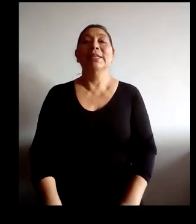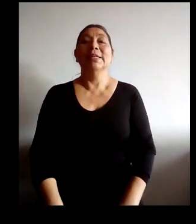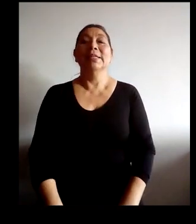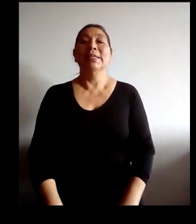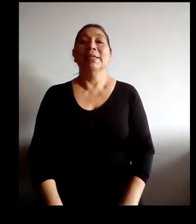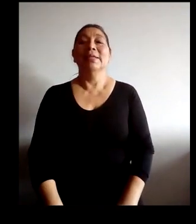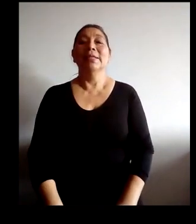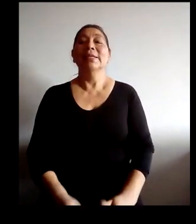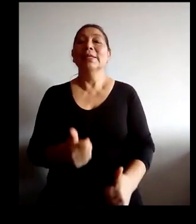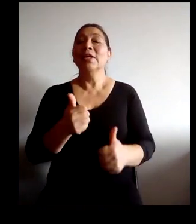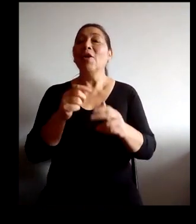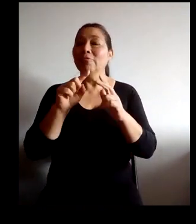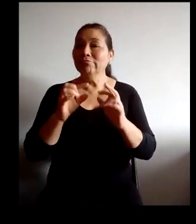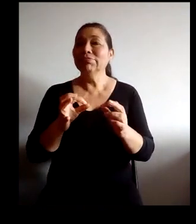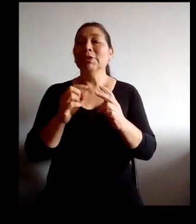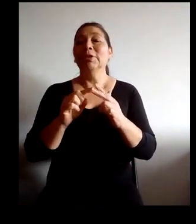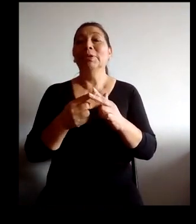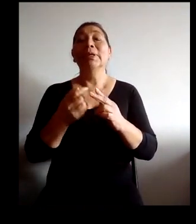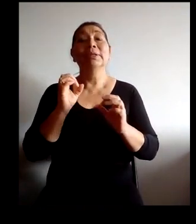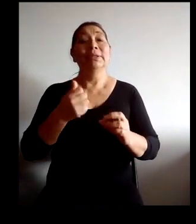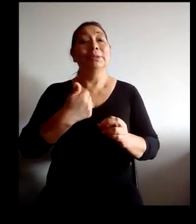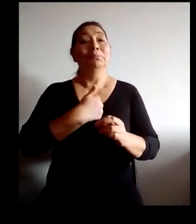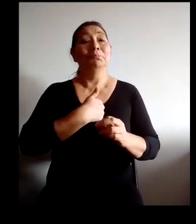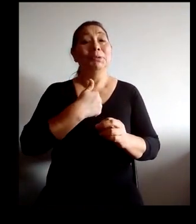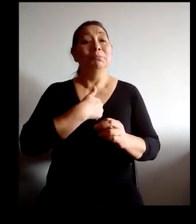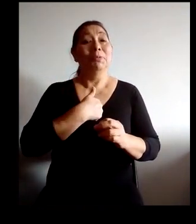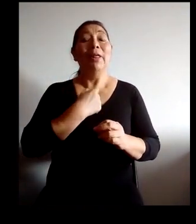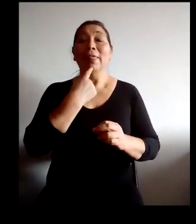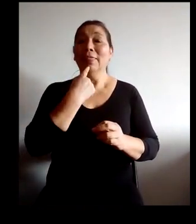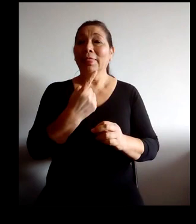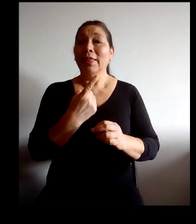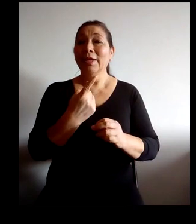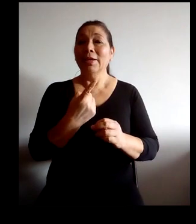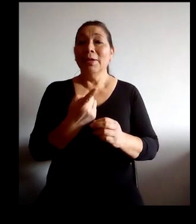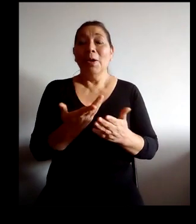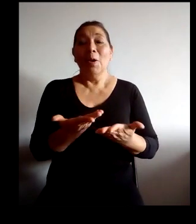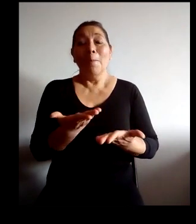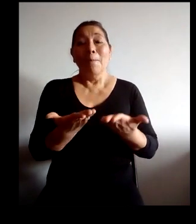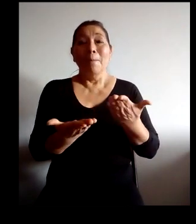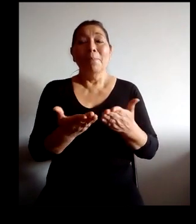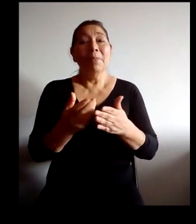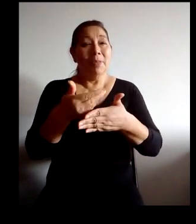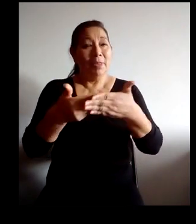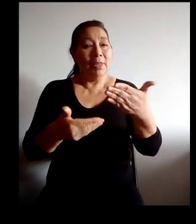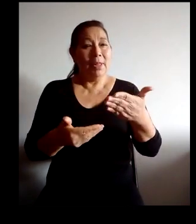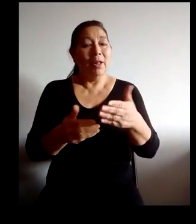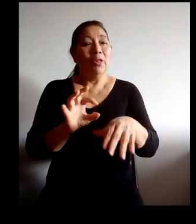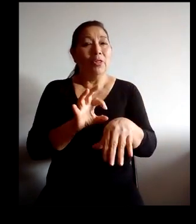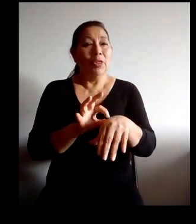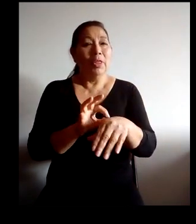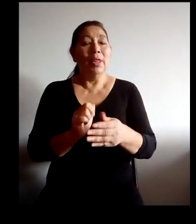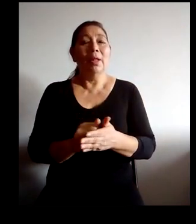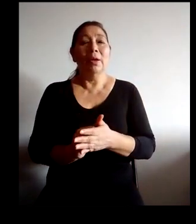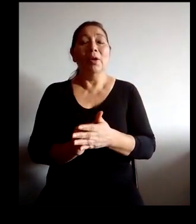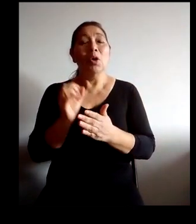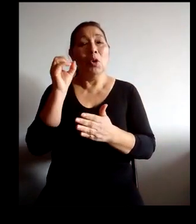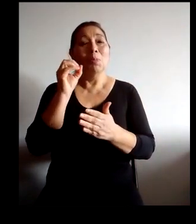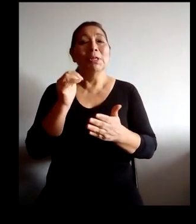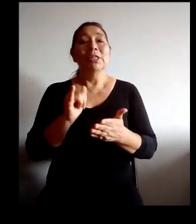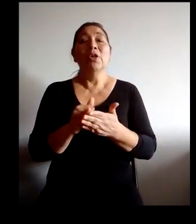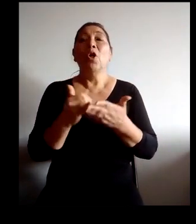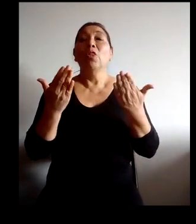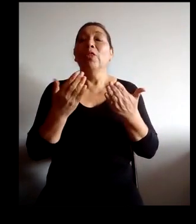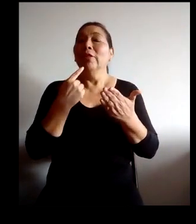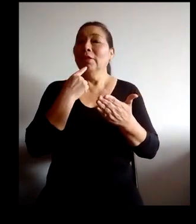una ficha médica, con fichas médicas ocupacionales, lo mismo que genera en este caso contradicción y le quita valor al mismo, ¿no? En este sentido,